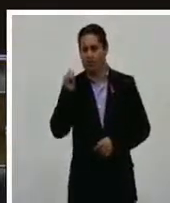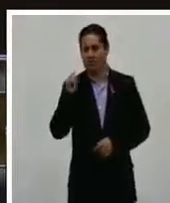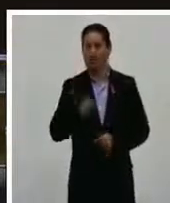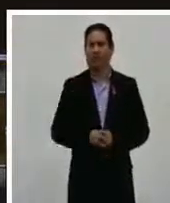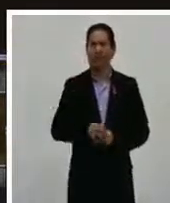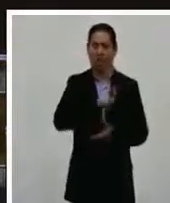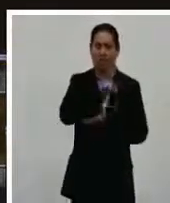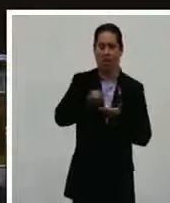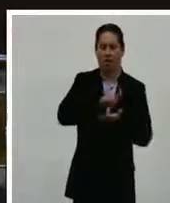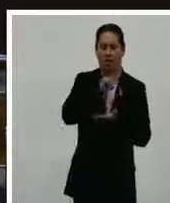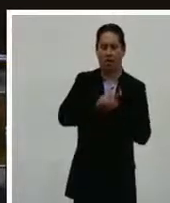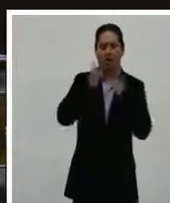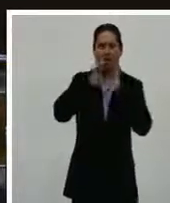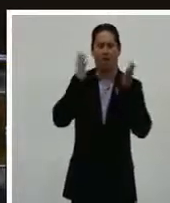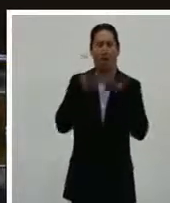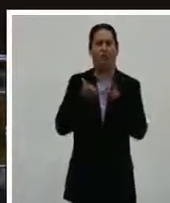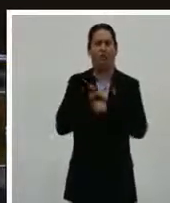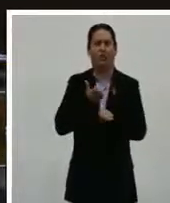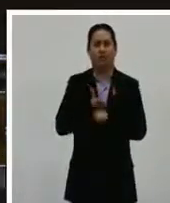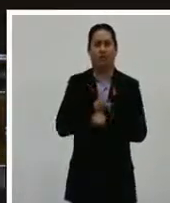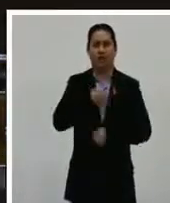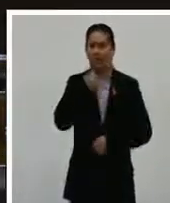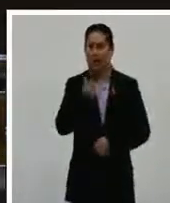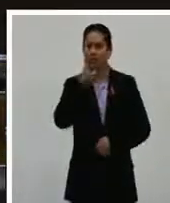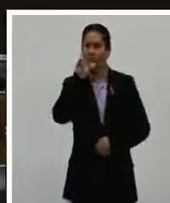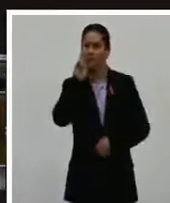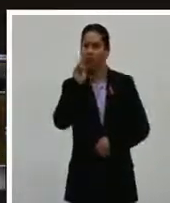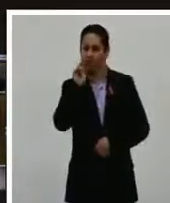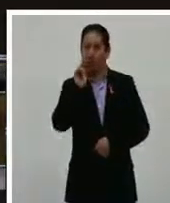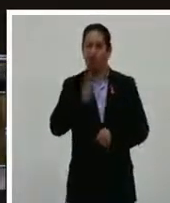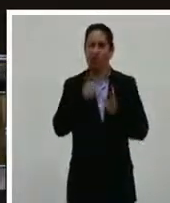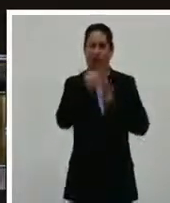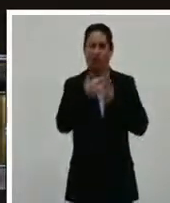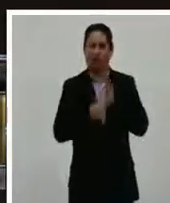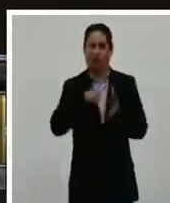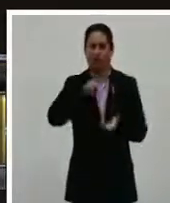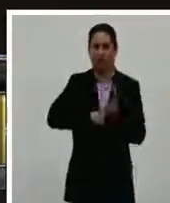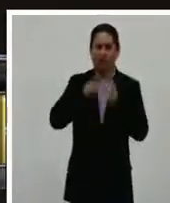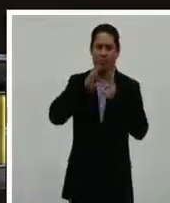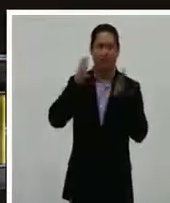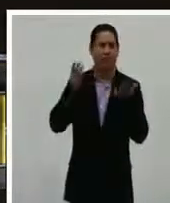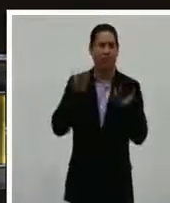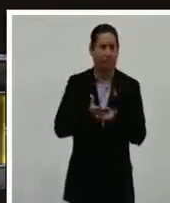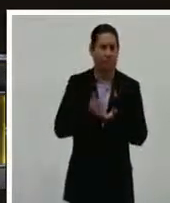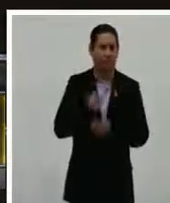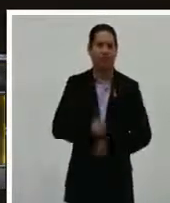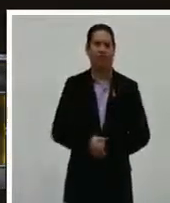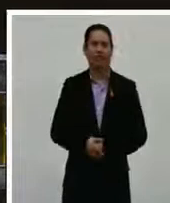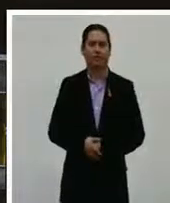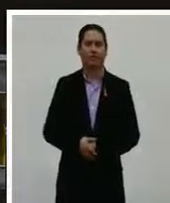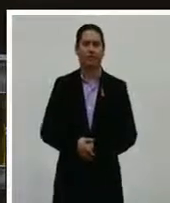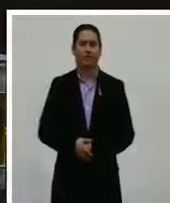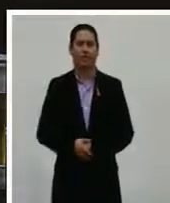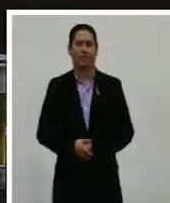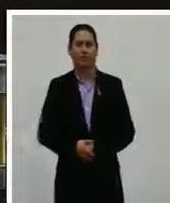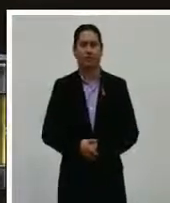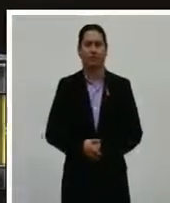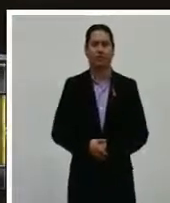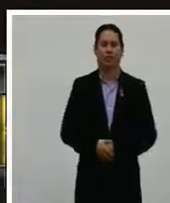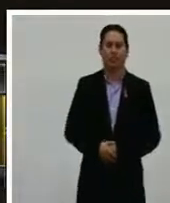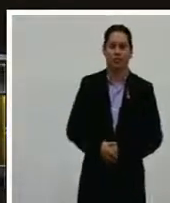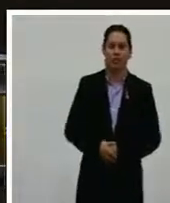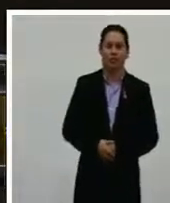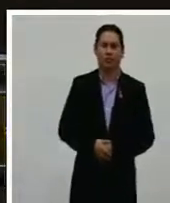de la ley orgánica del congreso del estado y 80 del reglamento interior de este poder legislativo los